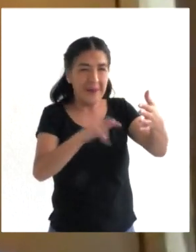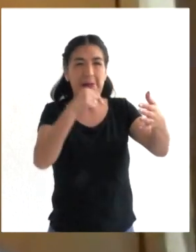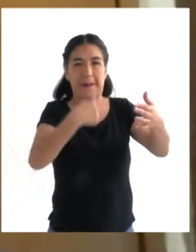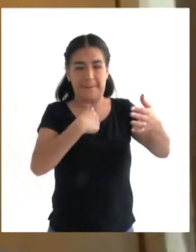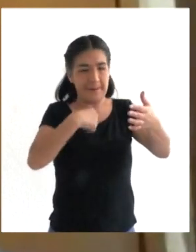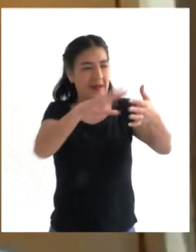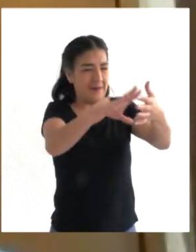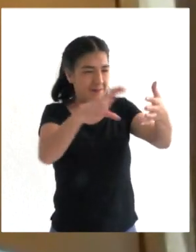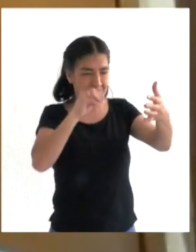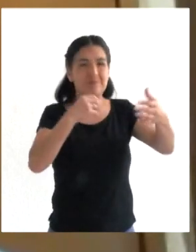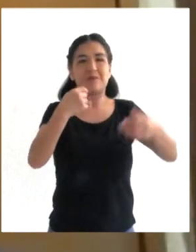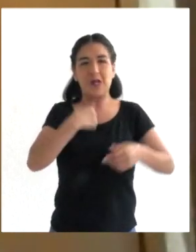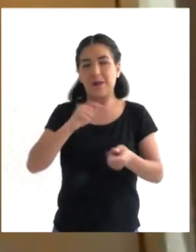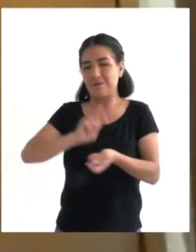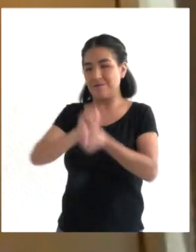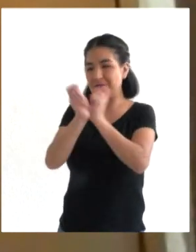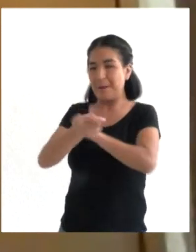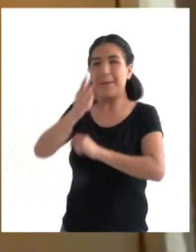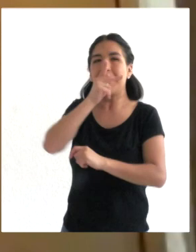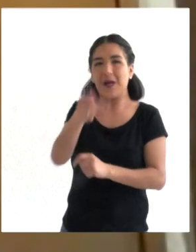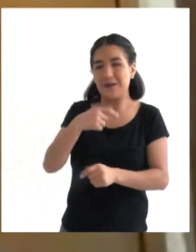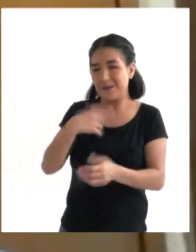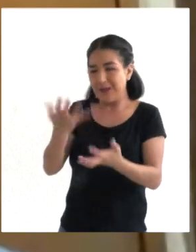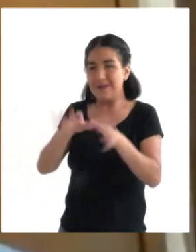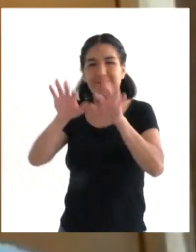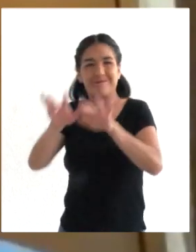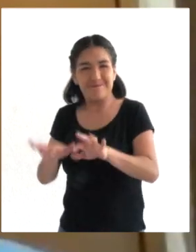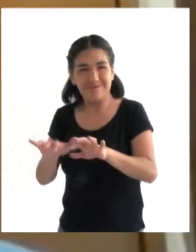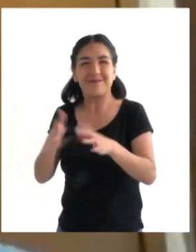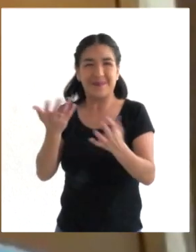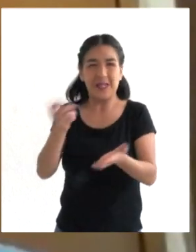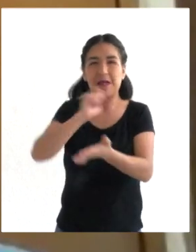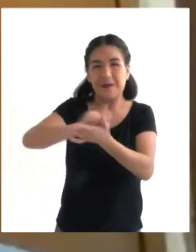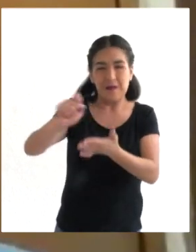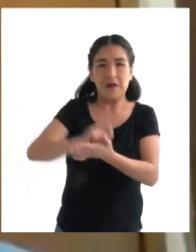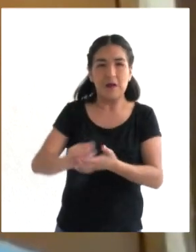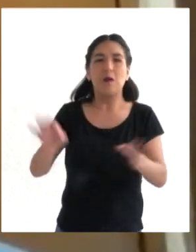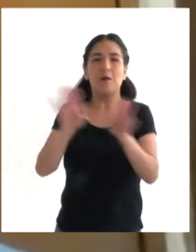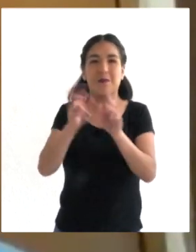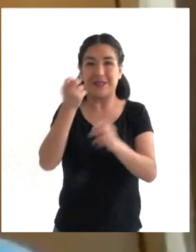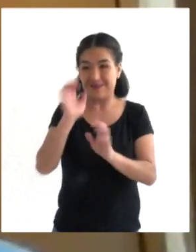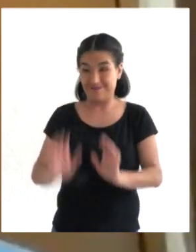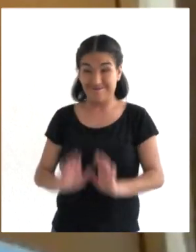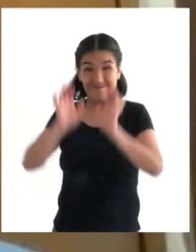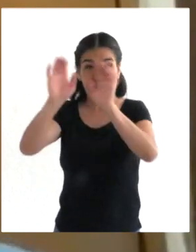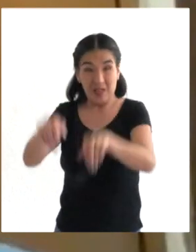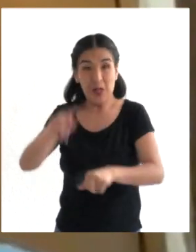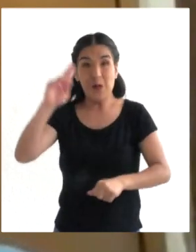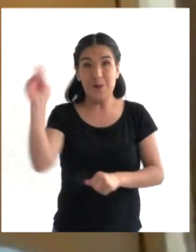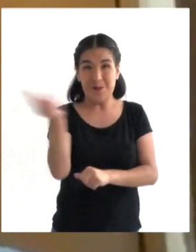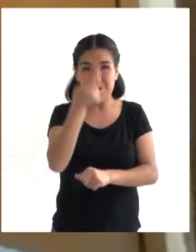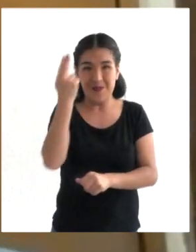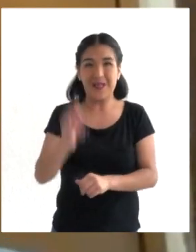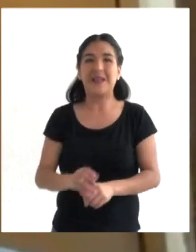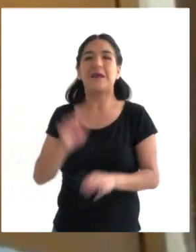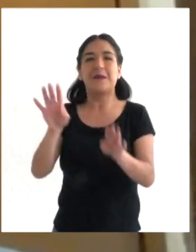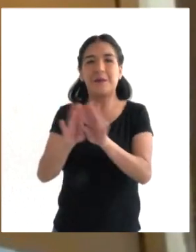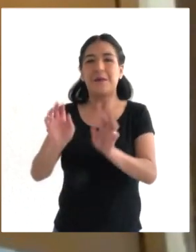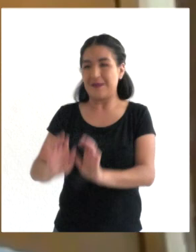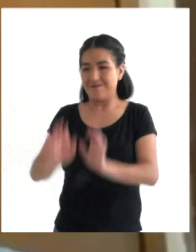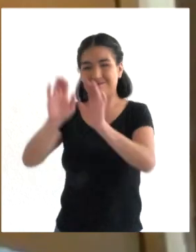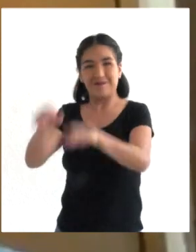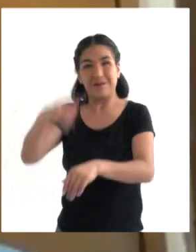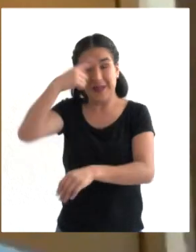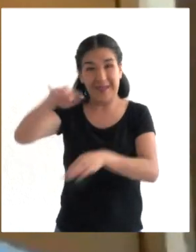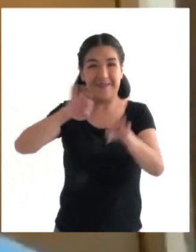palabras. Creo que aquí hay algo muy importante. Para el ingreso a la universidad, para el ingreso a que nos contraten en